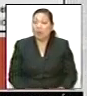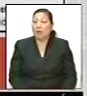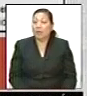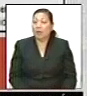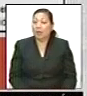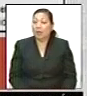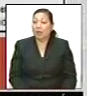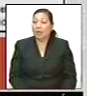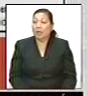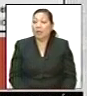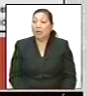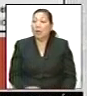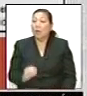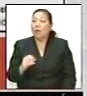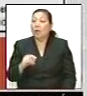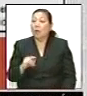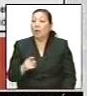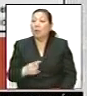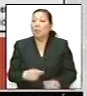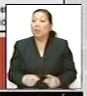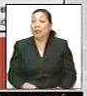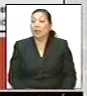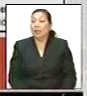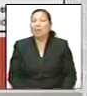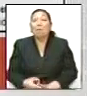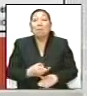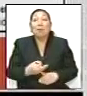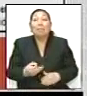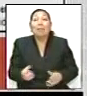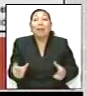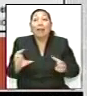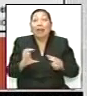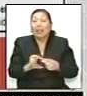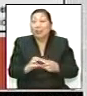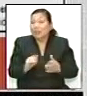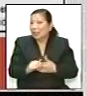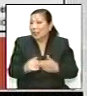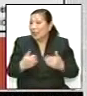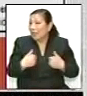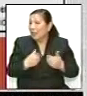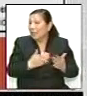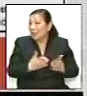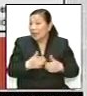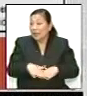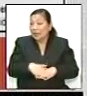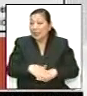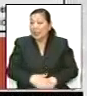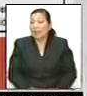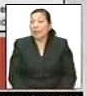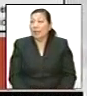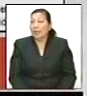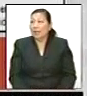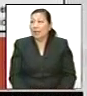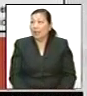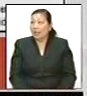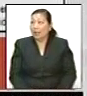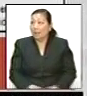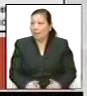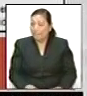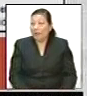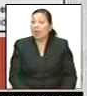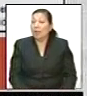con la ocde tres de los cuatro países de la alianza son miembros de la ocde pero este tiene mucho interés